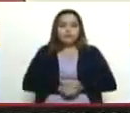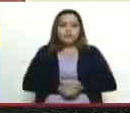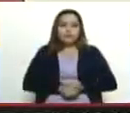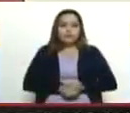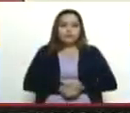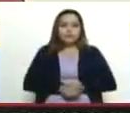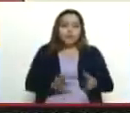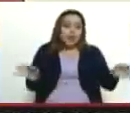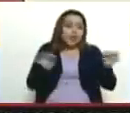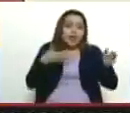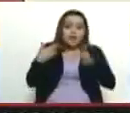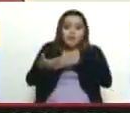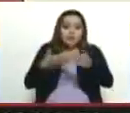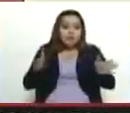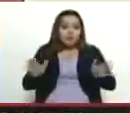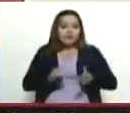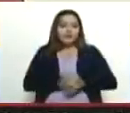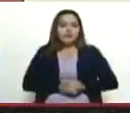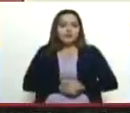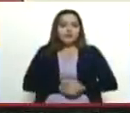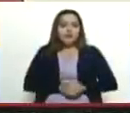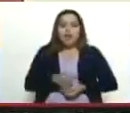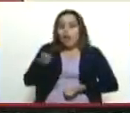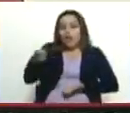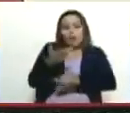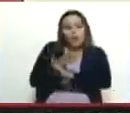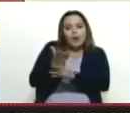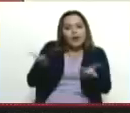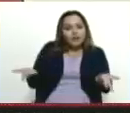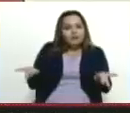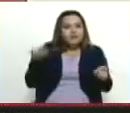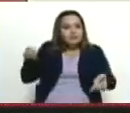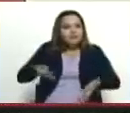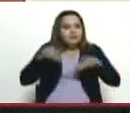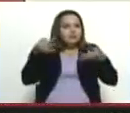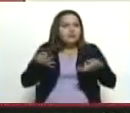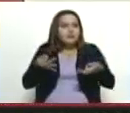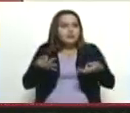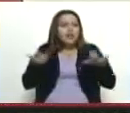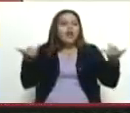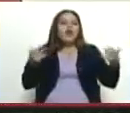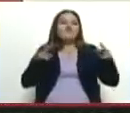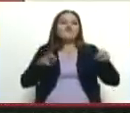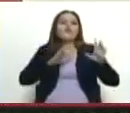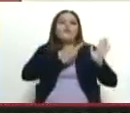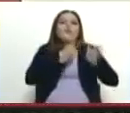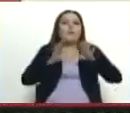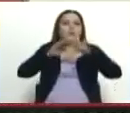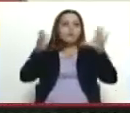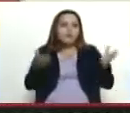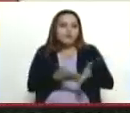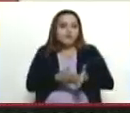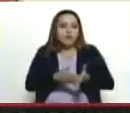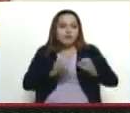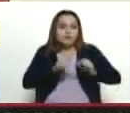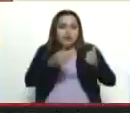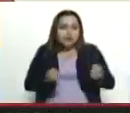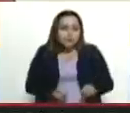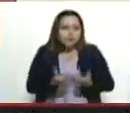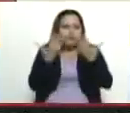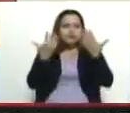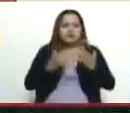Para nada. Es a lo que juegan, ¿ves? Por eso hay un nuevo orden mundial que va surgiendo y nuevas, ¿cómo se llama?